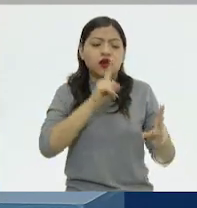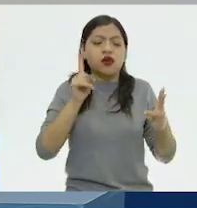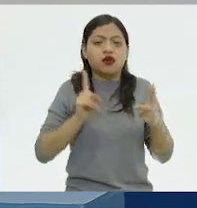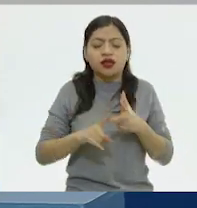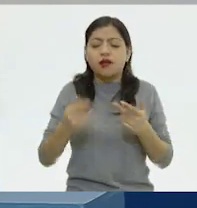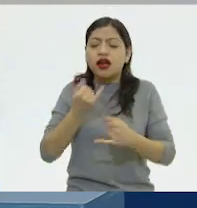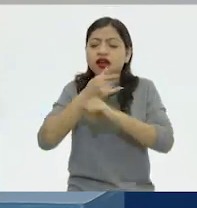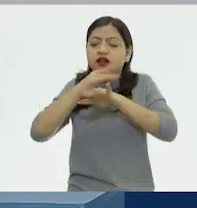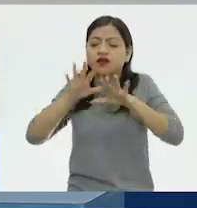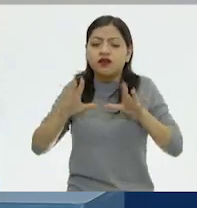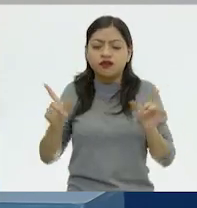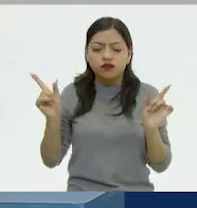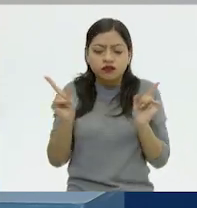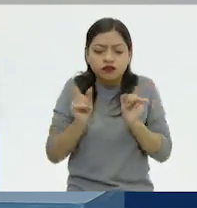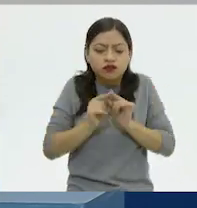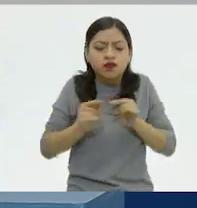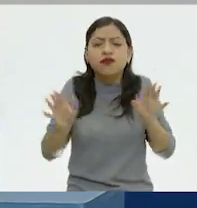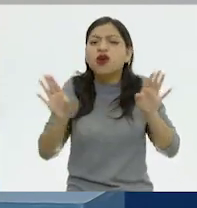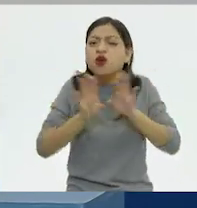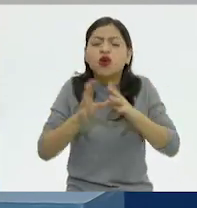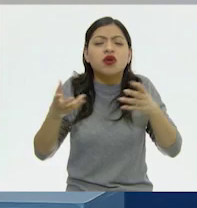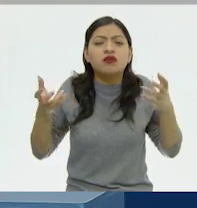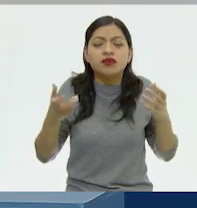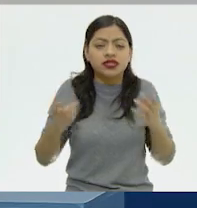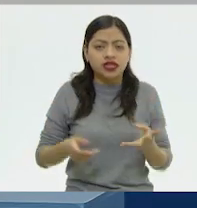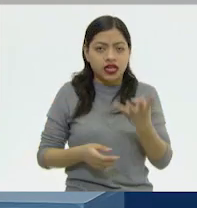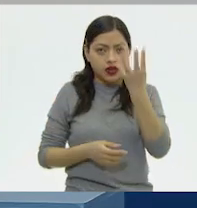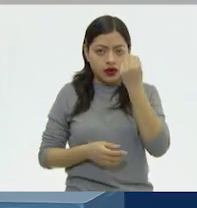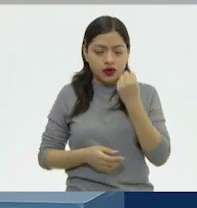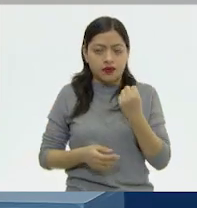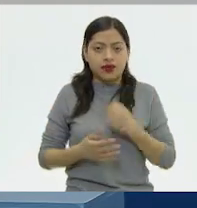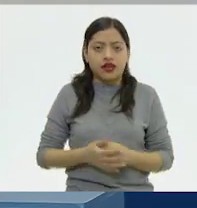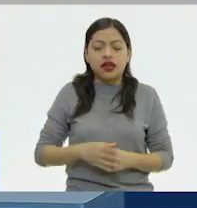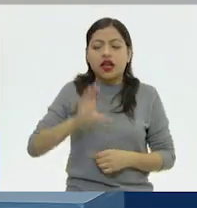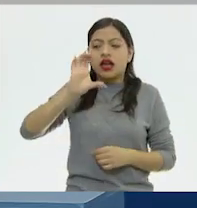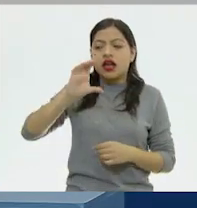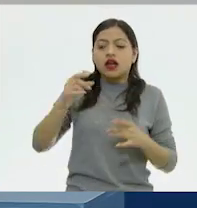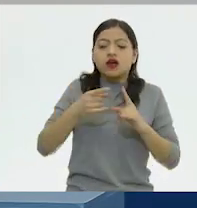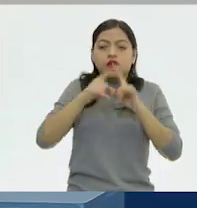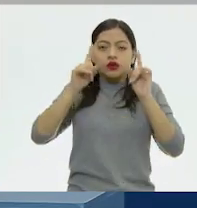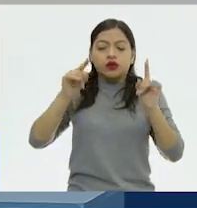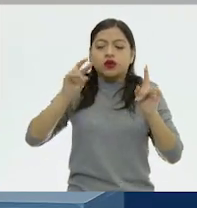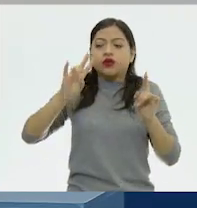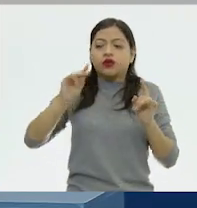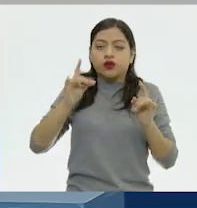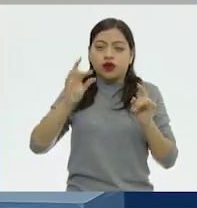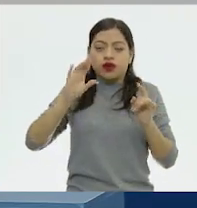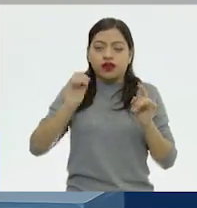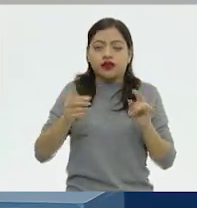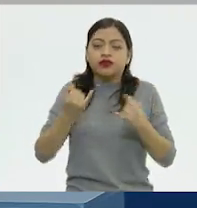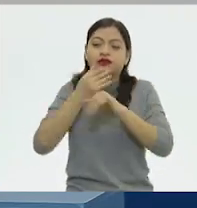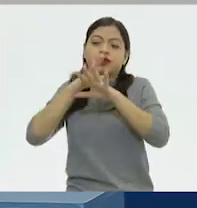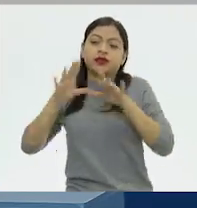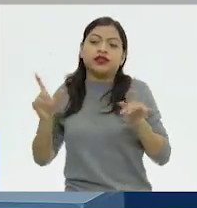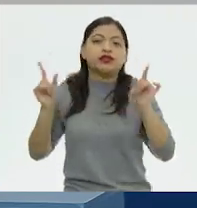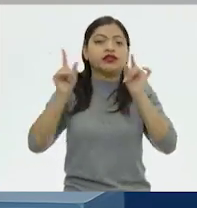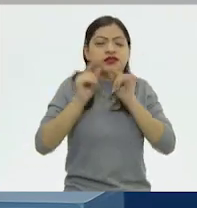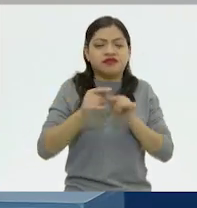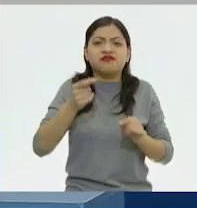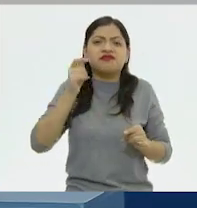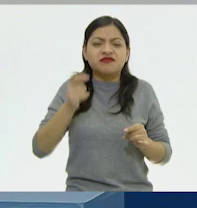cómo se hace? La novena: ¿qué es un cuadro sinóptico y cómo se elabora? Y finalmente la